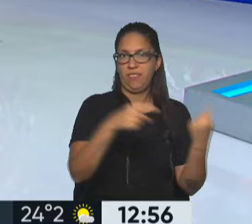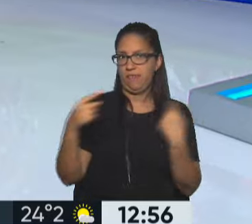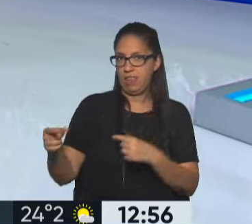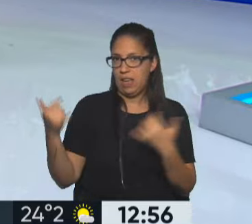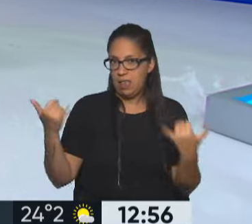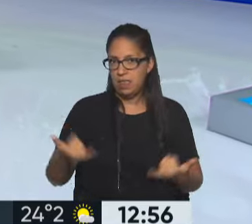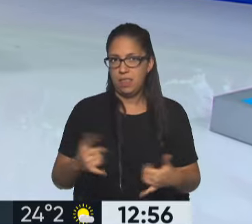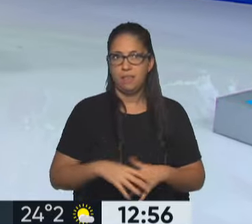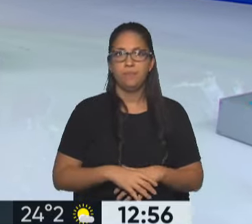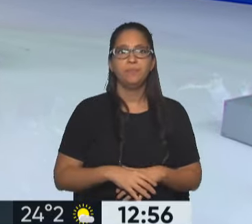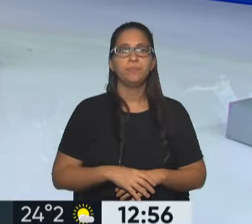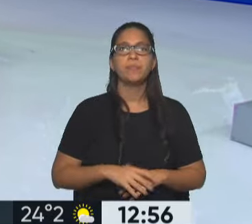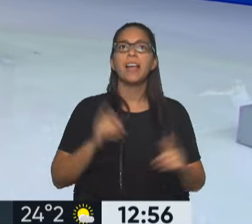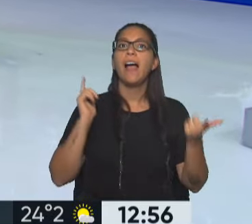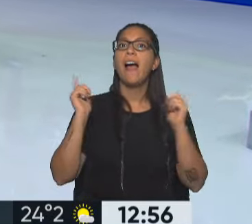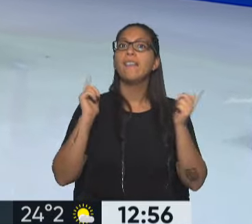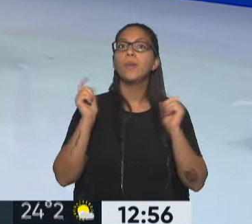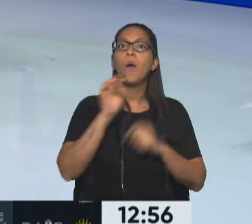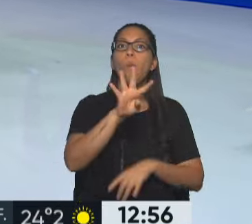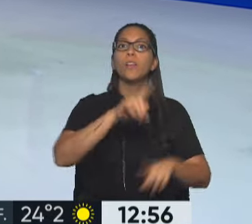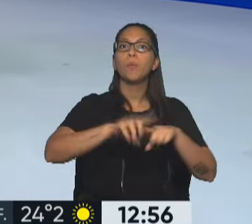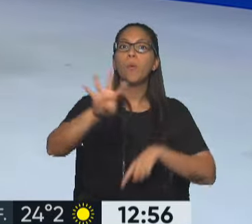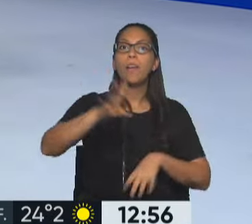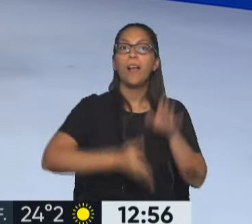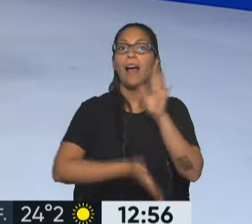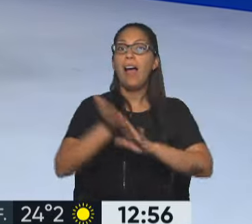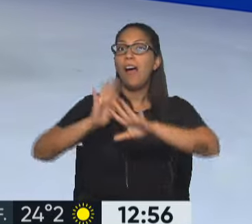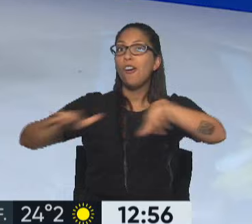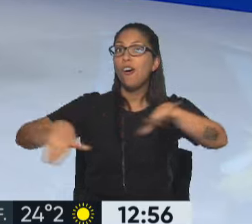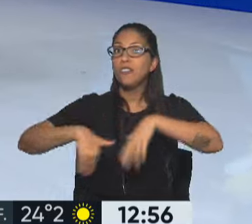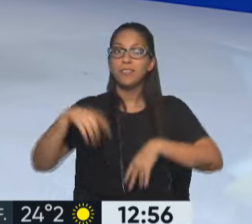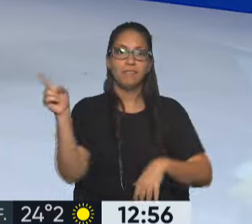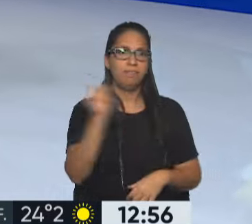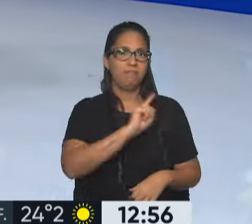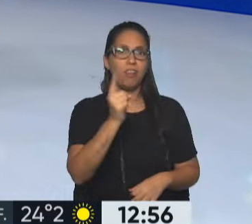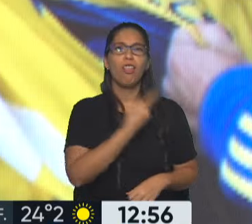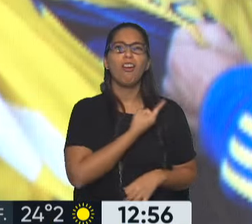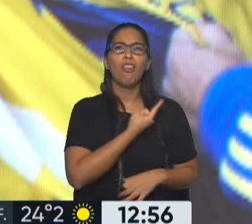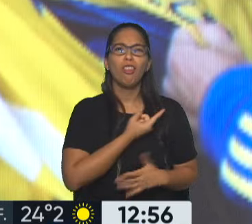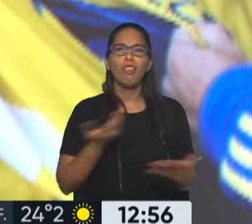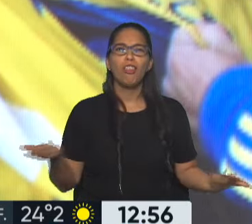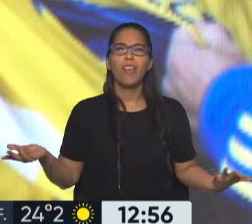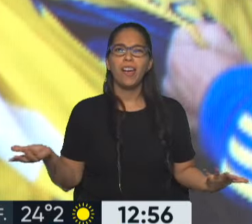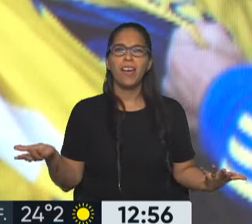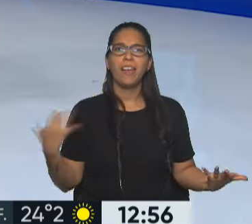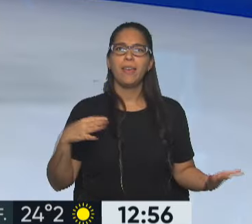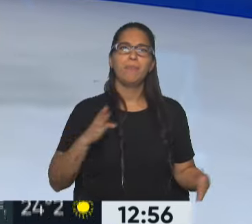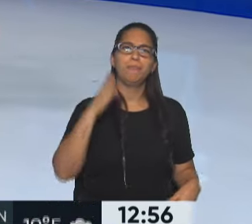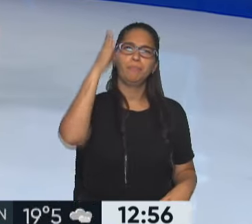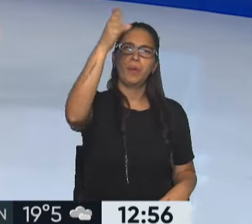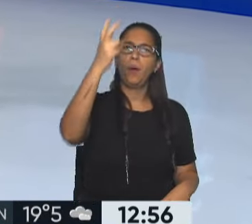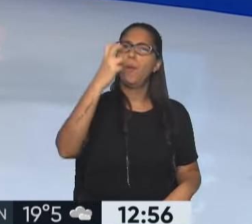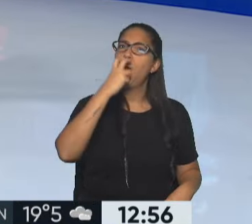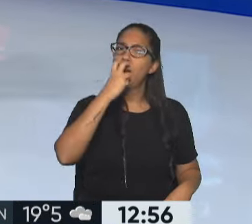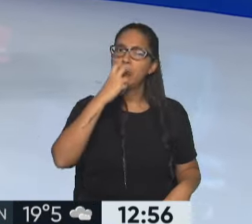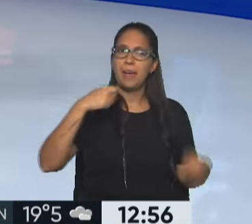Aventura 4x4, no nos vamos a la costa atlántica en estos días, ¿nos vamos a dónde? Ah, muy alto, hay que ir a Bolivia, ¿eh? Mirá, con